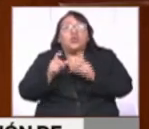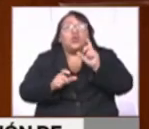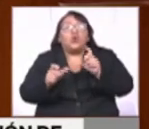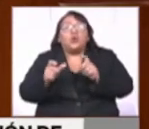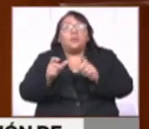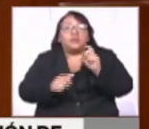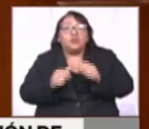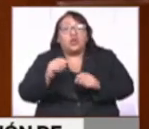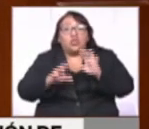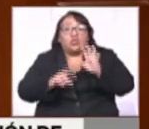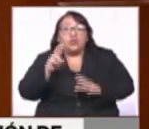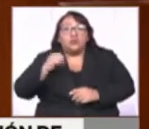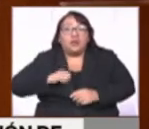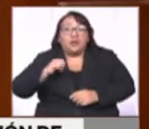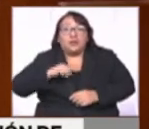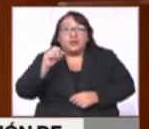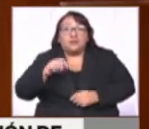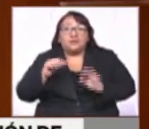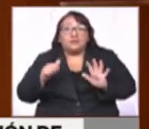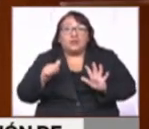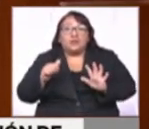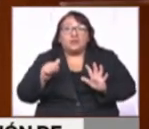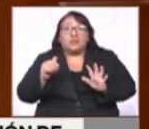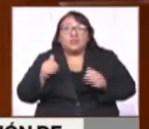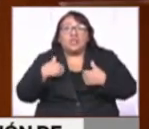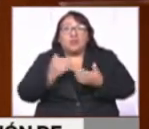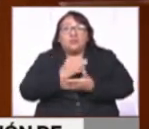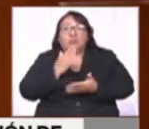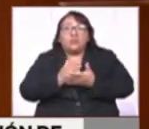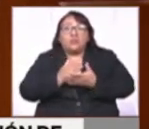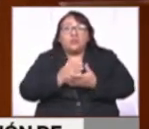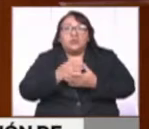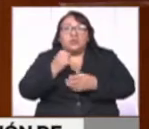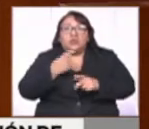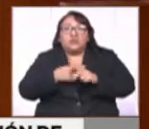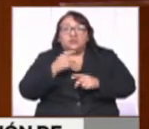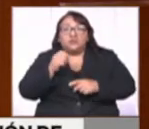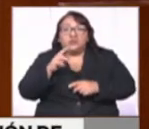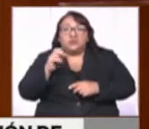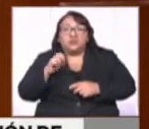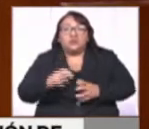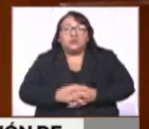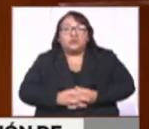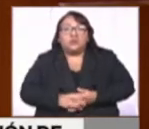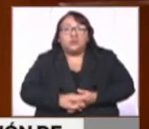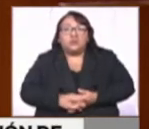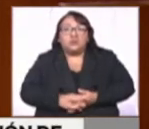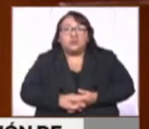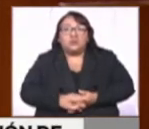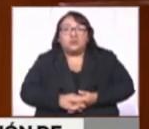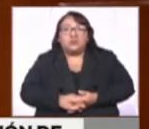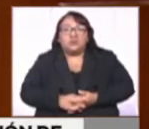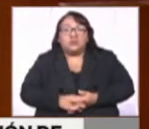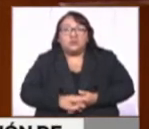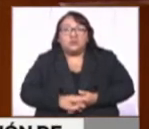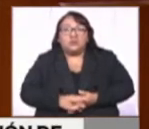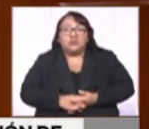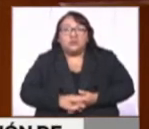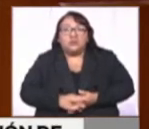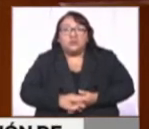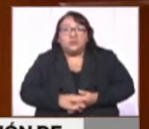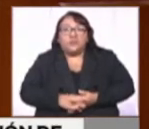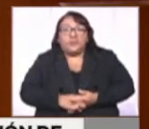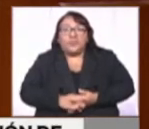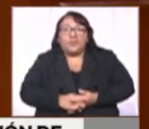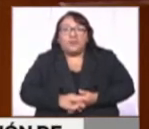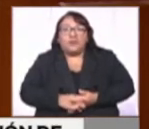los 12 alcaldes, 6 padecen de extorsión. 6 de nuestras autoridades están siendo extorsionados. De igual